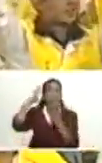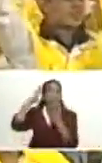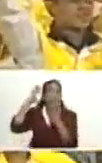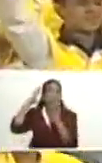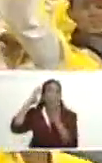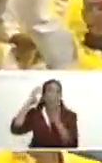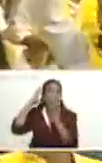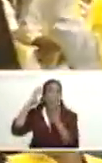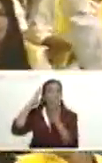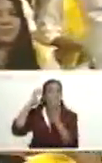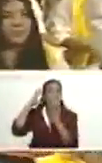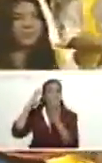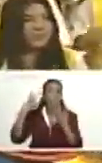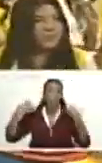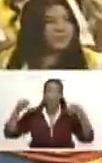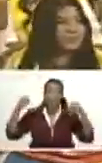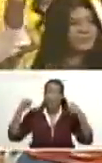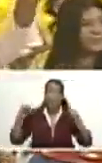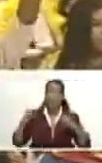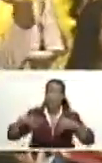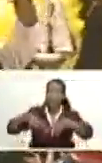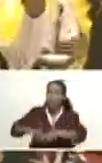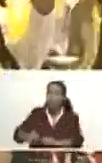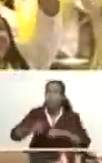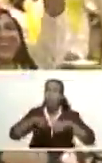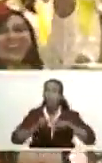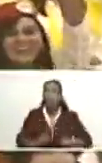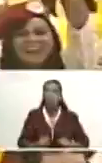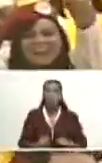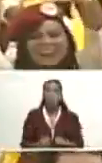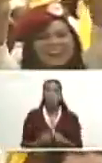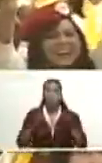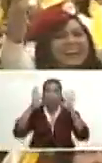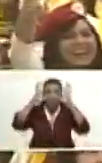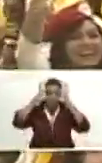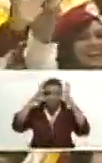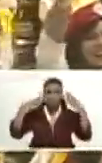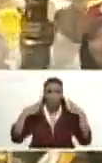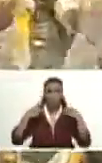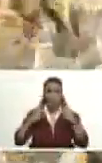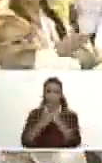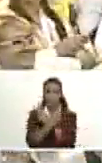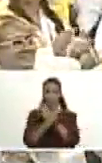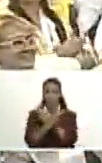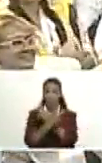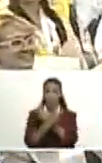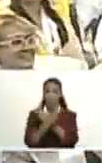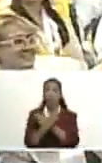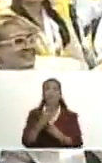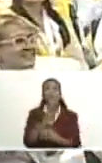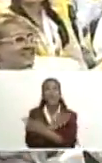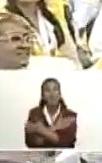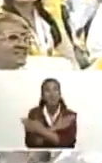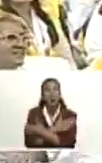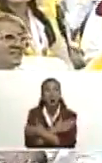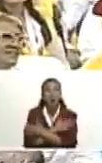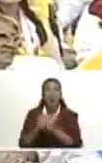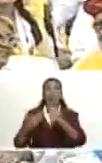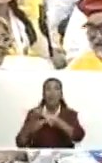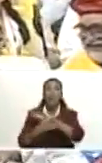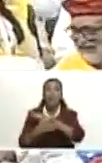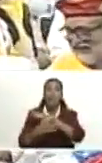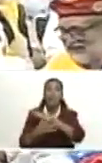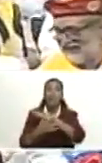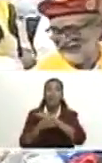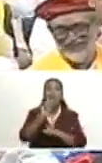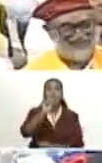fonoaudiología, terapia ocupacional, optometría, fisiometría. Felicidades a los técnicos